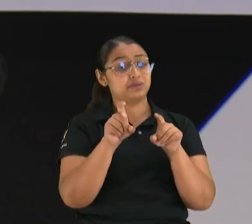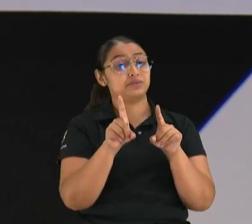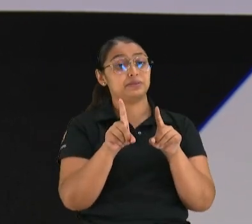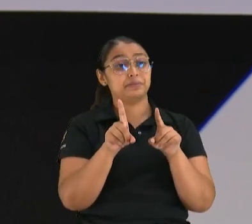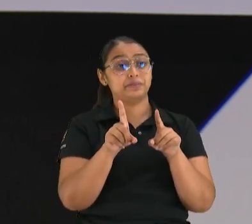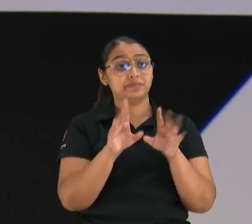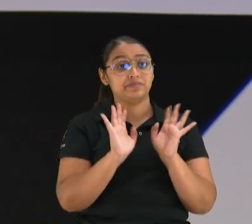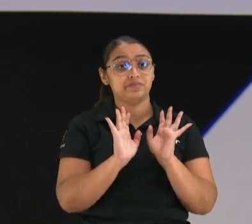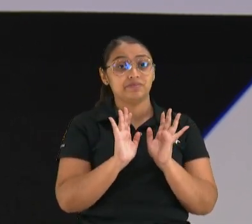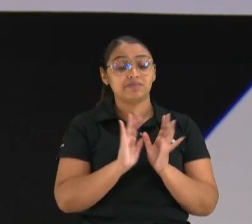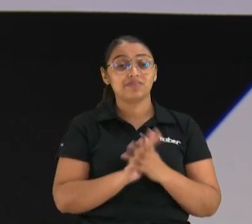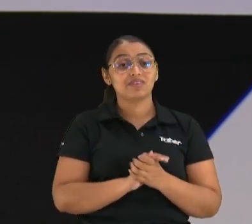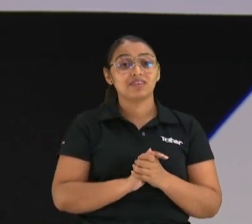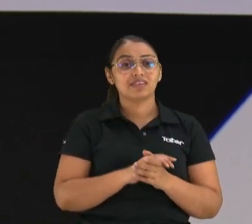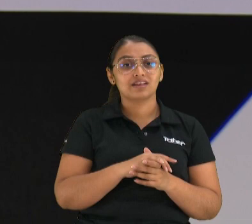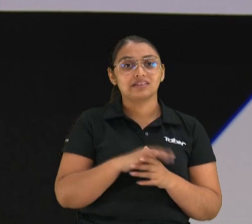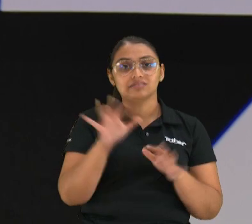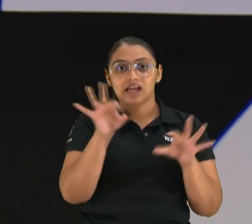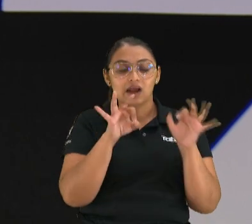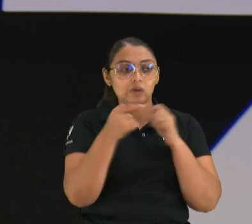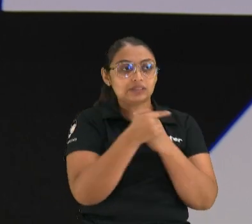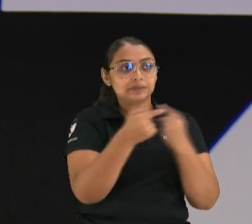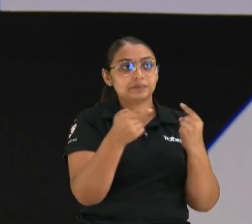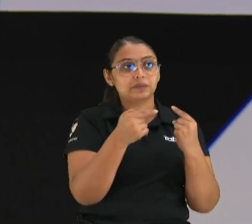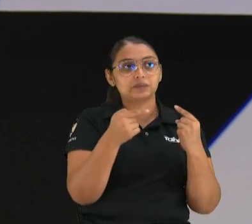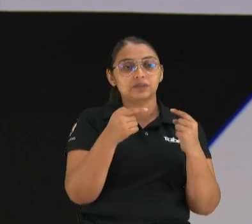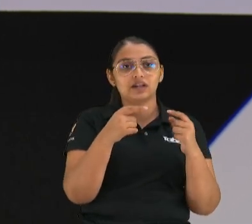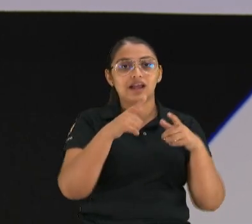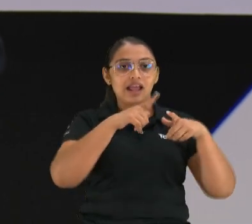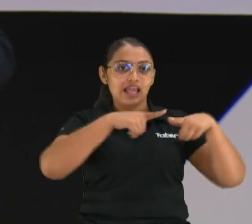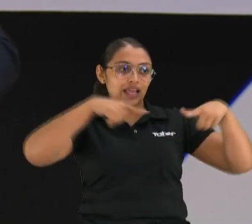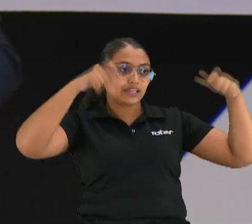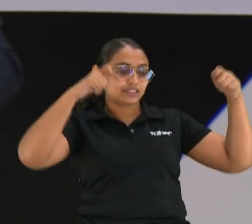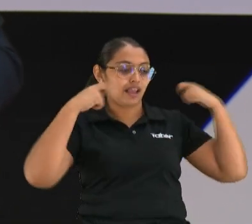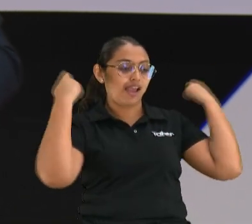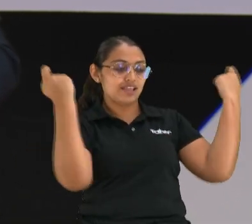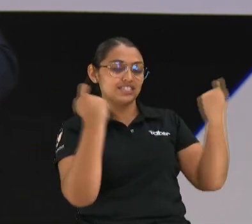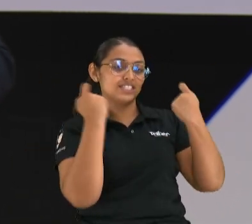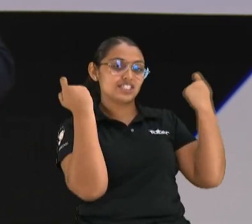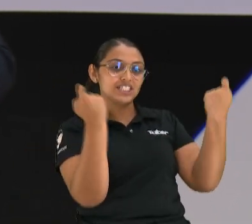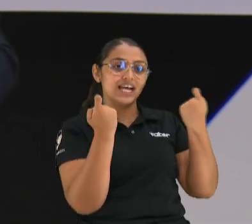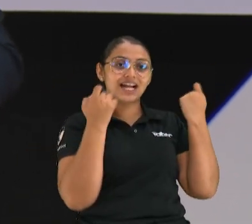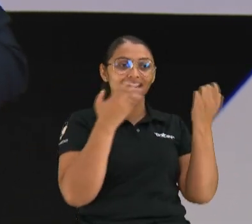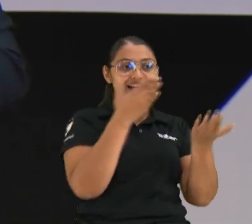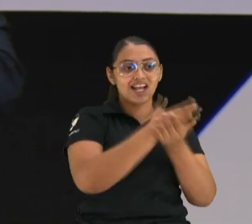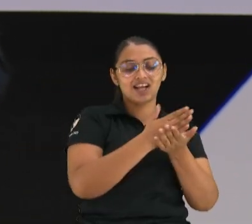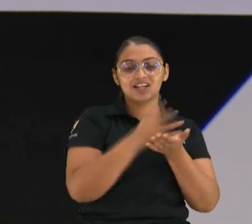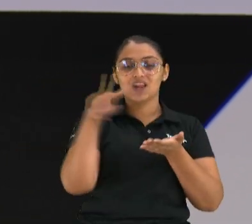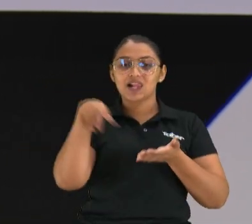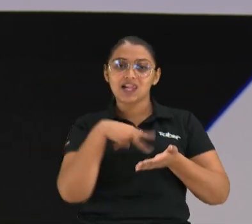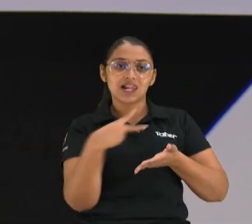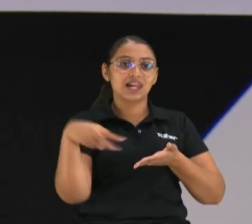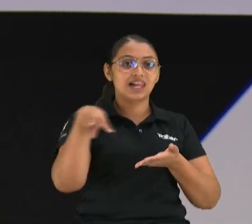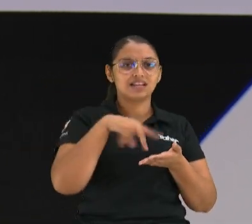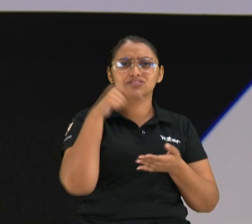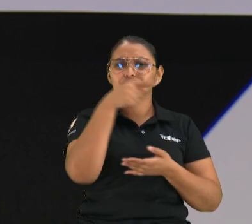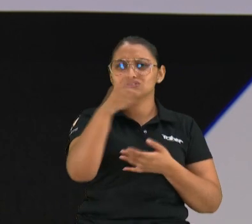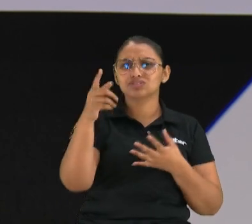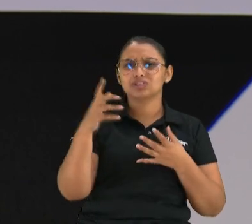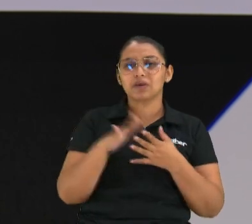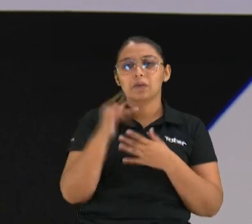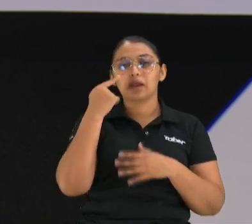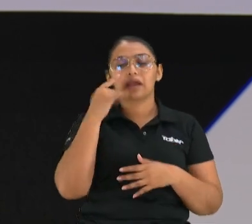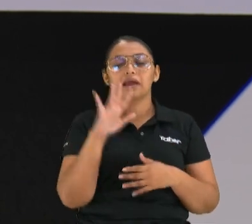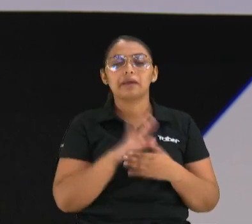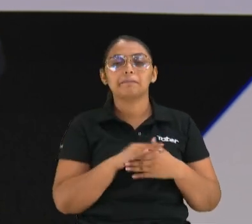No viste usted las personas que vamos a los eventos y a los conciertos y gozamos el concierto de principio a fin Si el día que entraste a ver a la